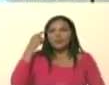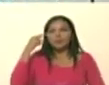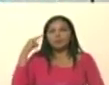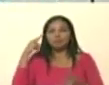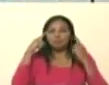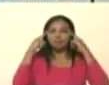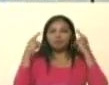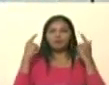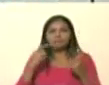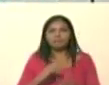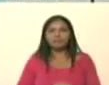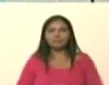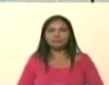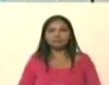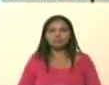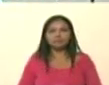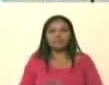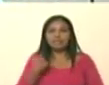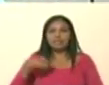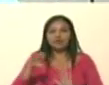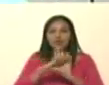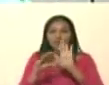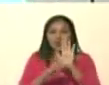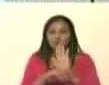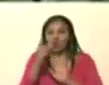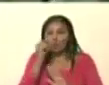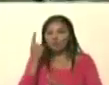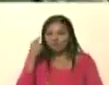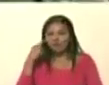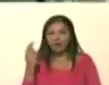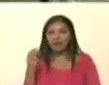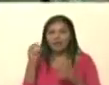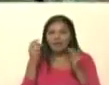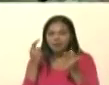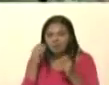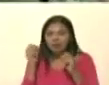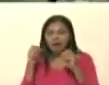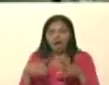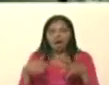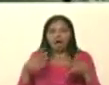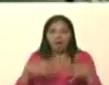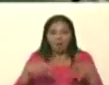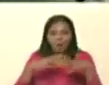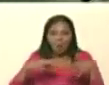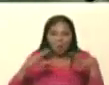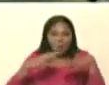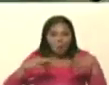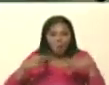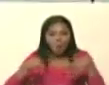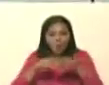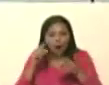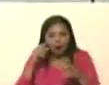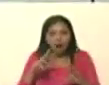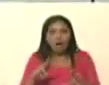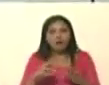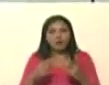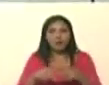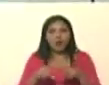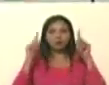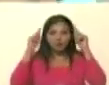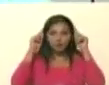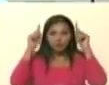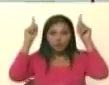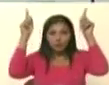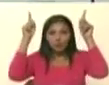rodolfo experto tiene un curso tú te acuerdas rodolfo y marciano favorito que le salían dos antenas por